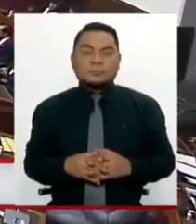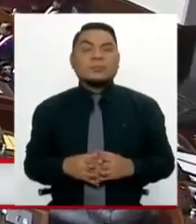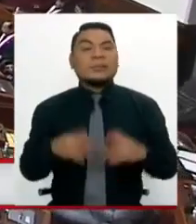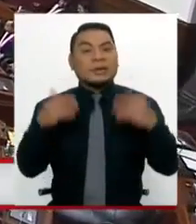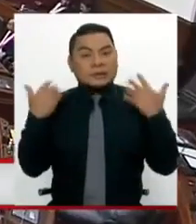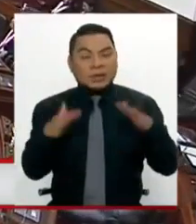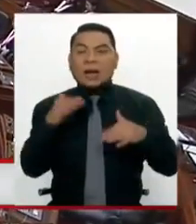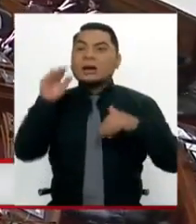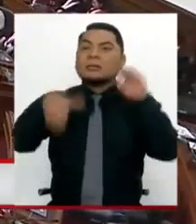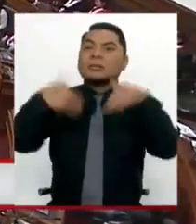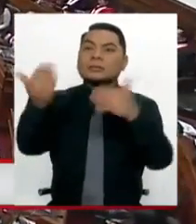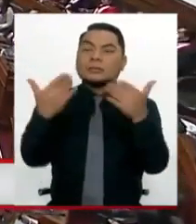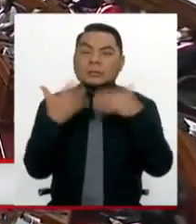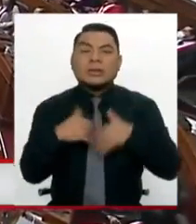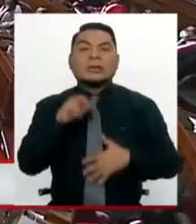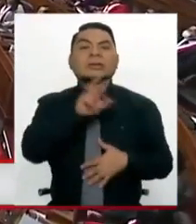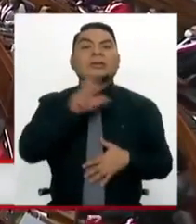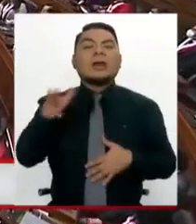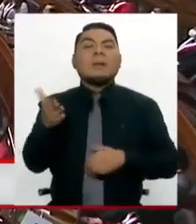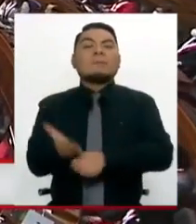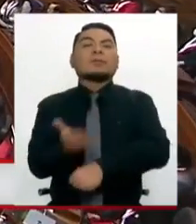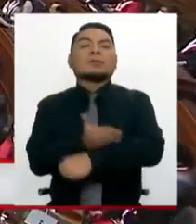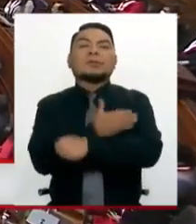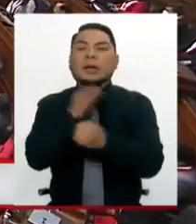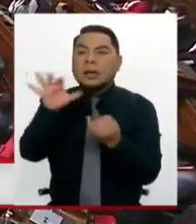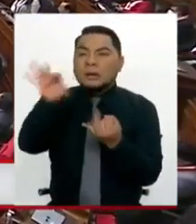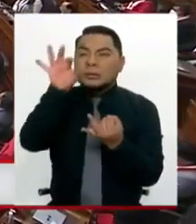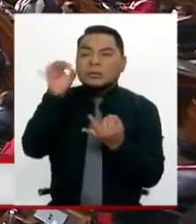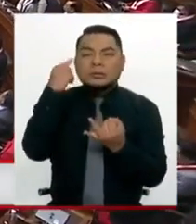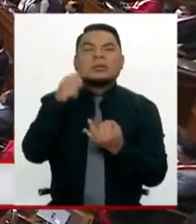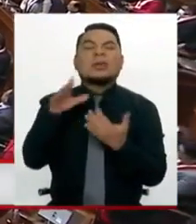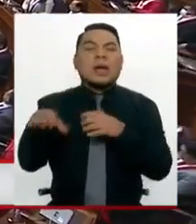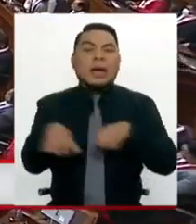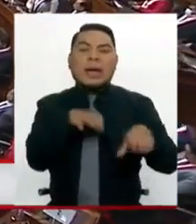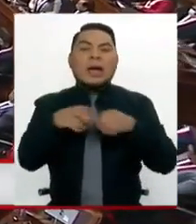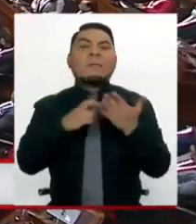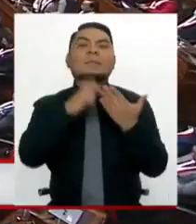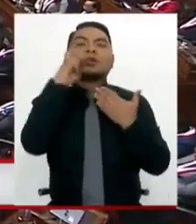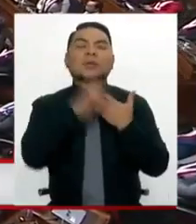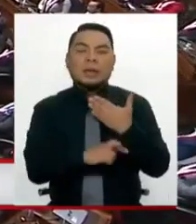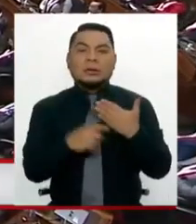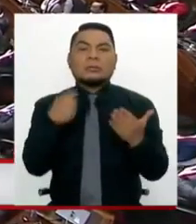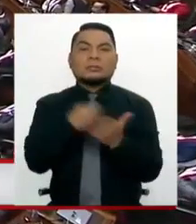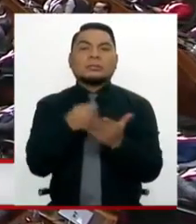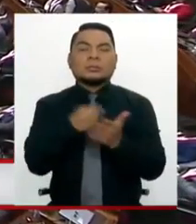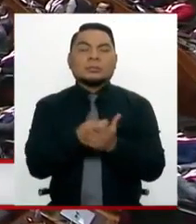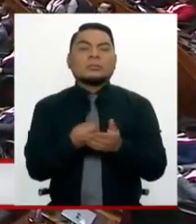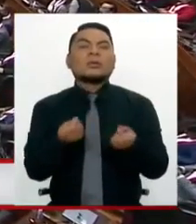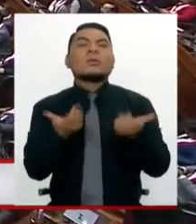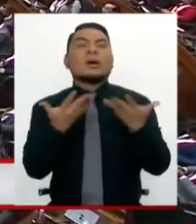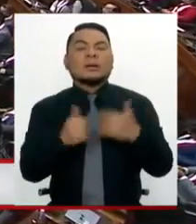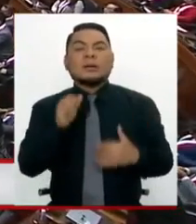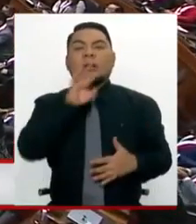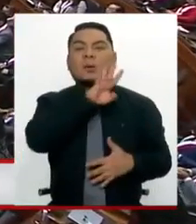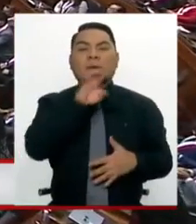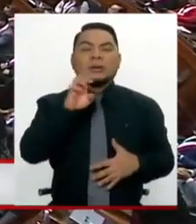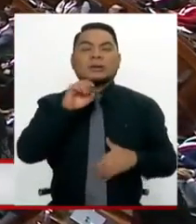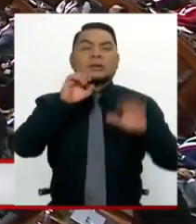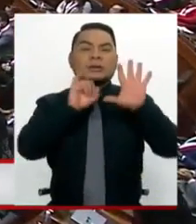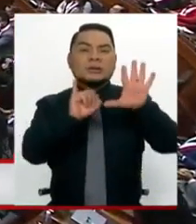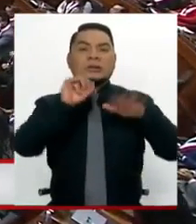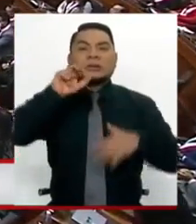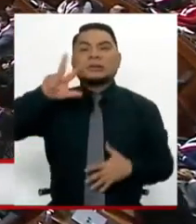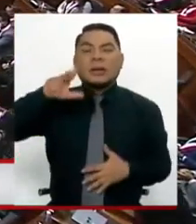se han convocado 33 procesos de selección para la ejecución de proyectos por un monto de inversión de